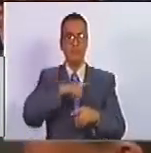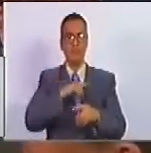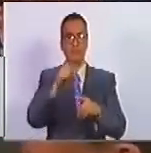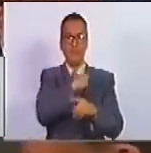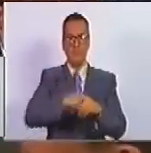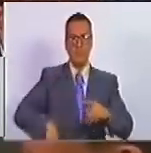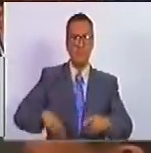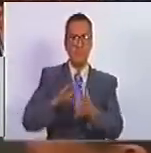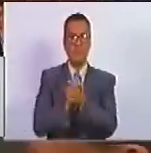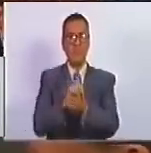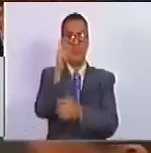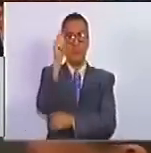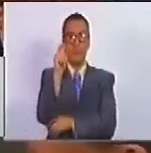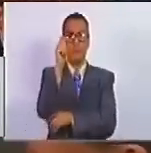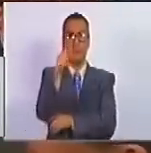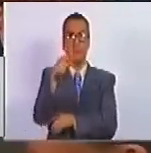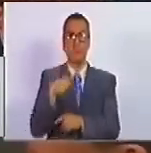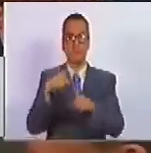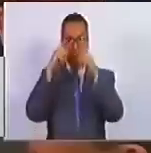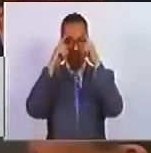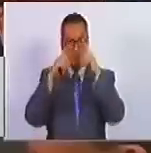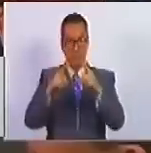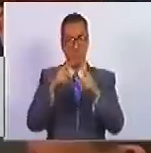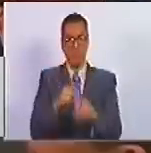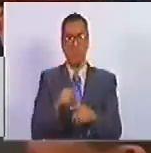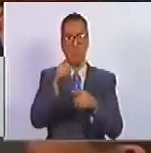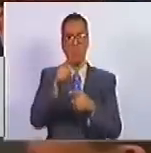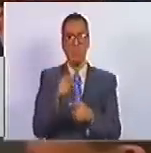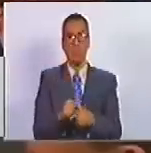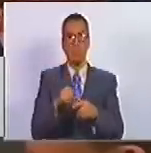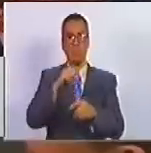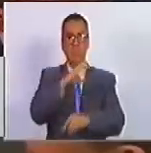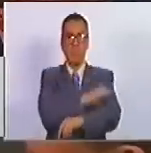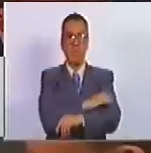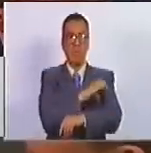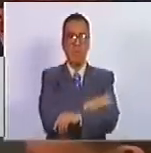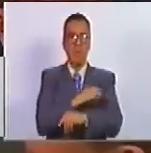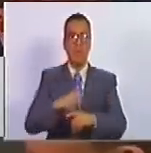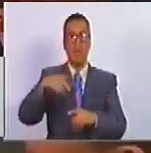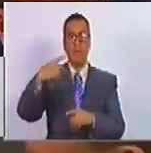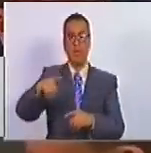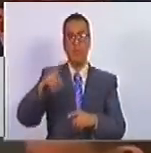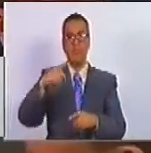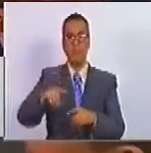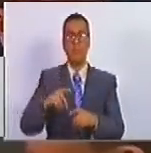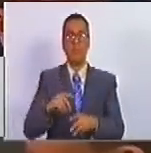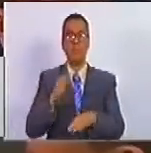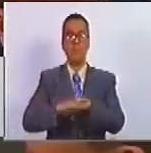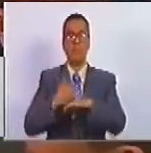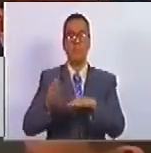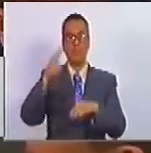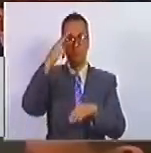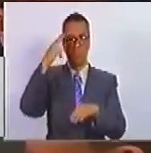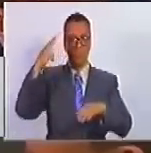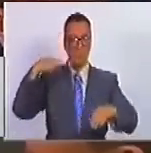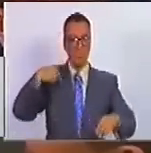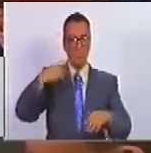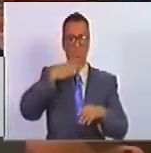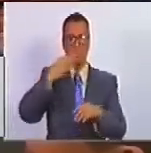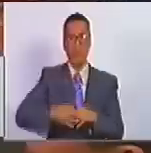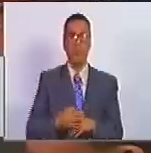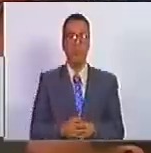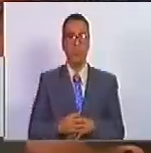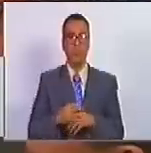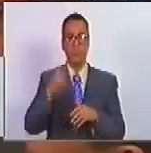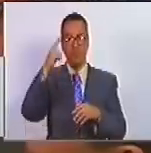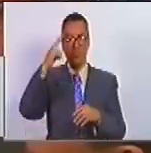y colega parlamentario, a decretarlo a través de esta oposición democrática, porque honor a que el